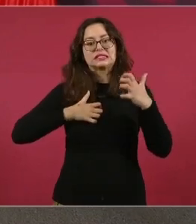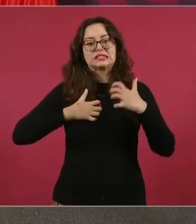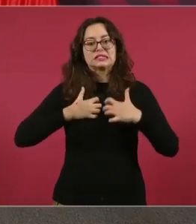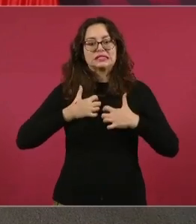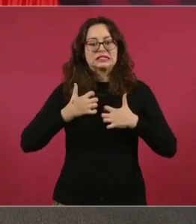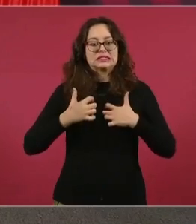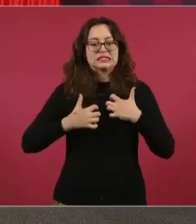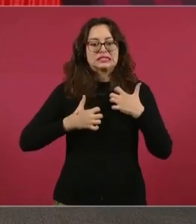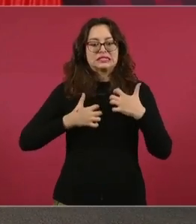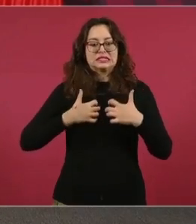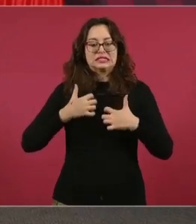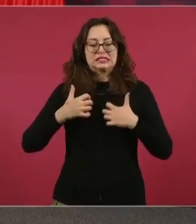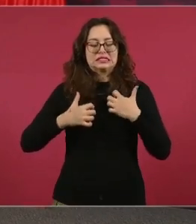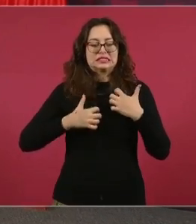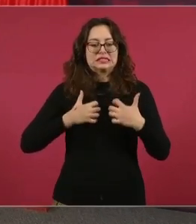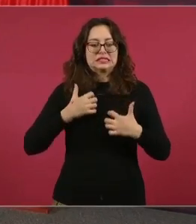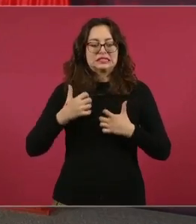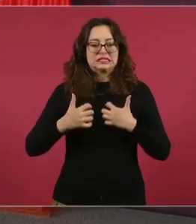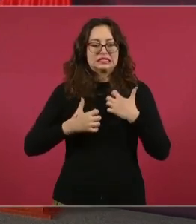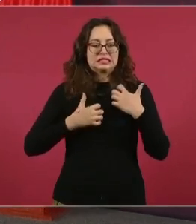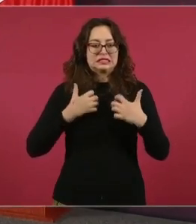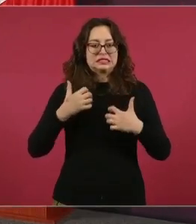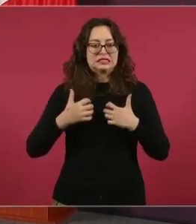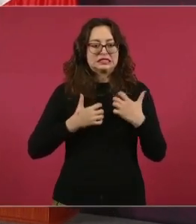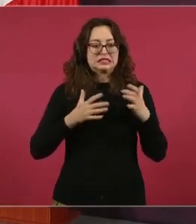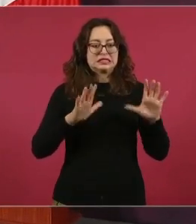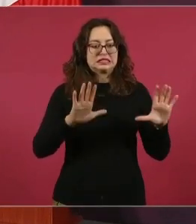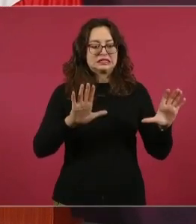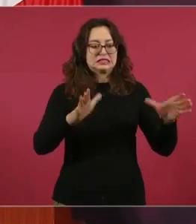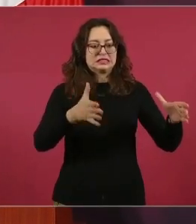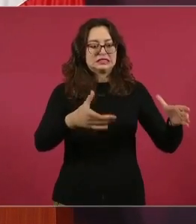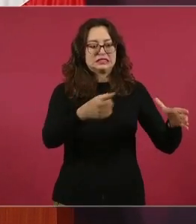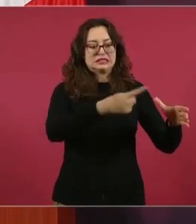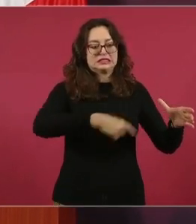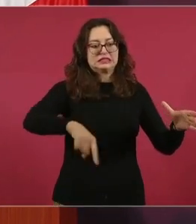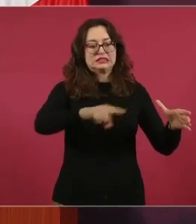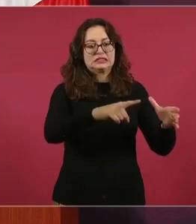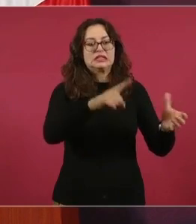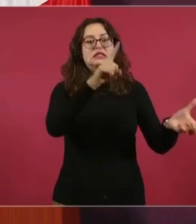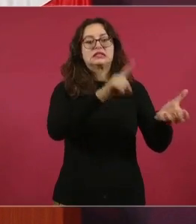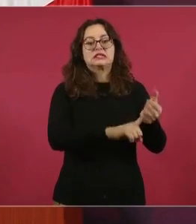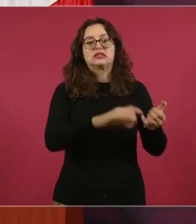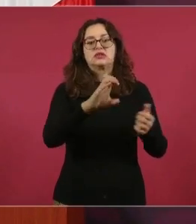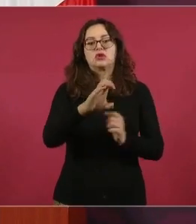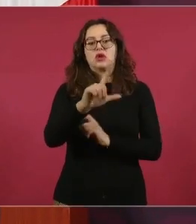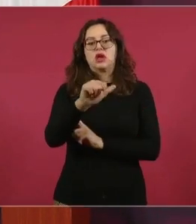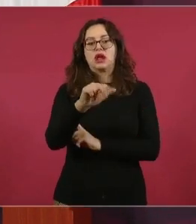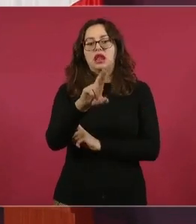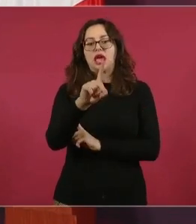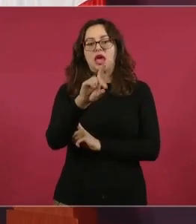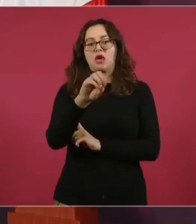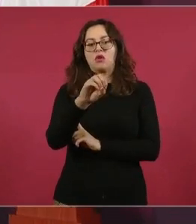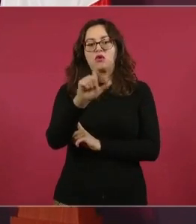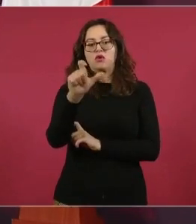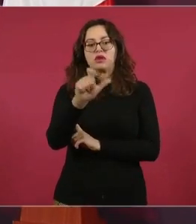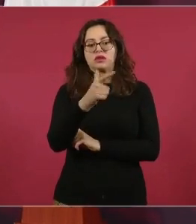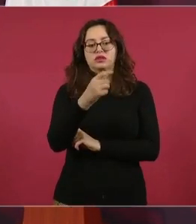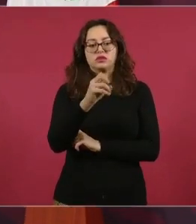los del bloque conservador que dirige Claudio X González, en donde